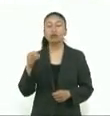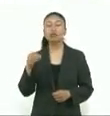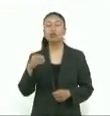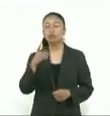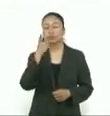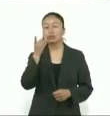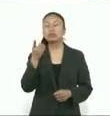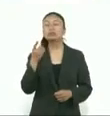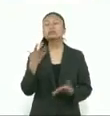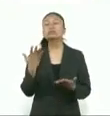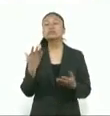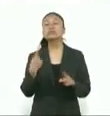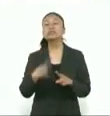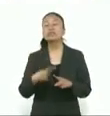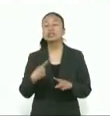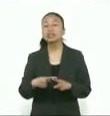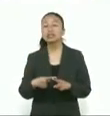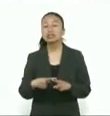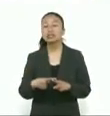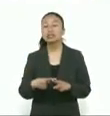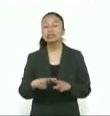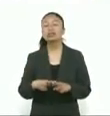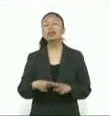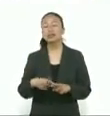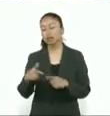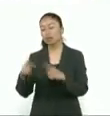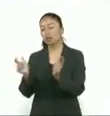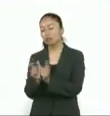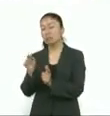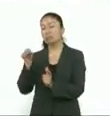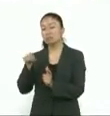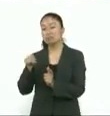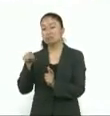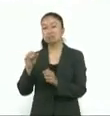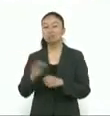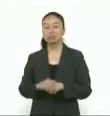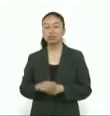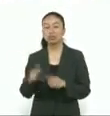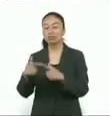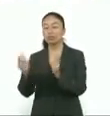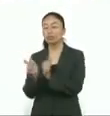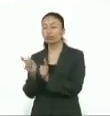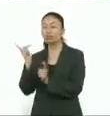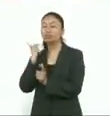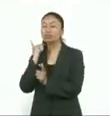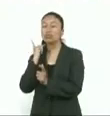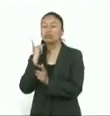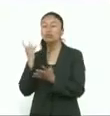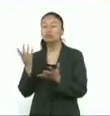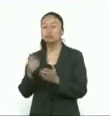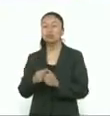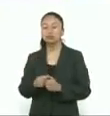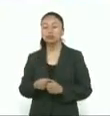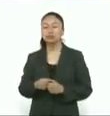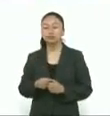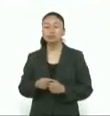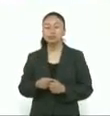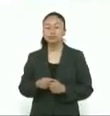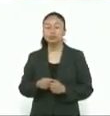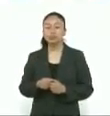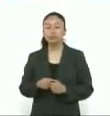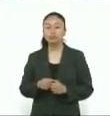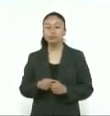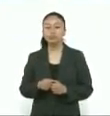derechos? Los conservadores. ¿Quién fue el presidente de la República que